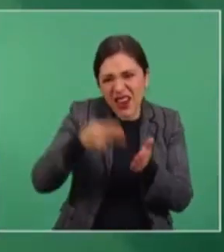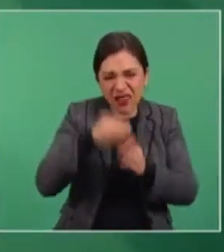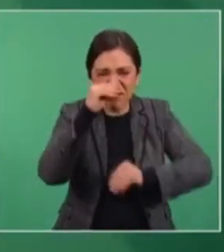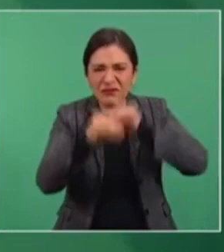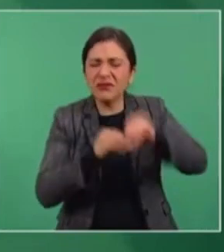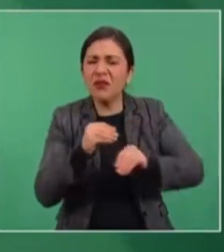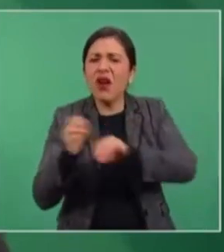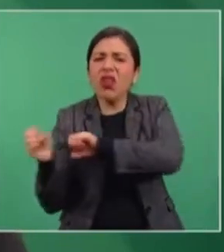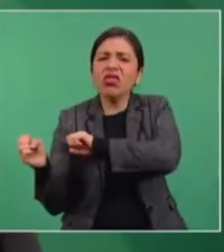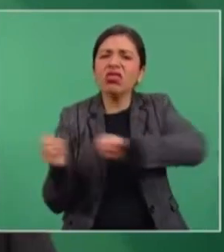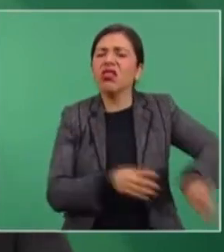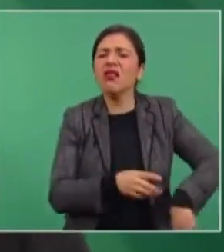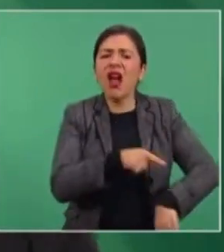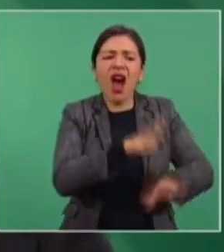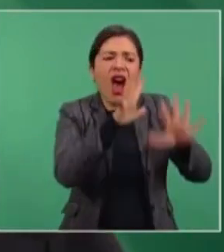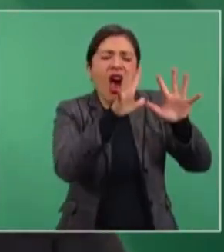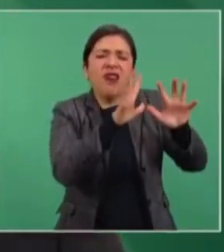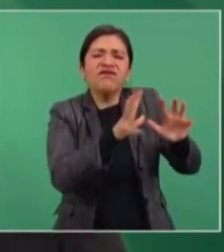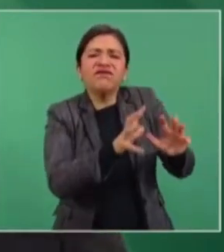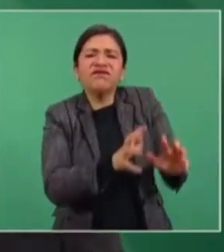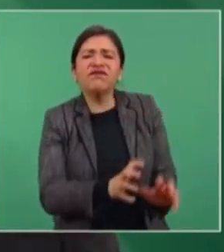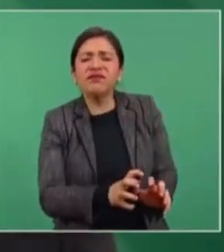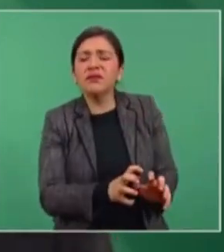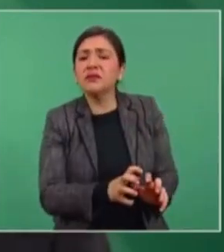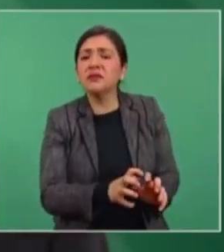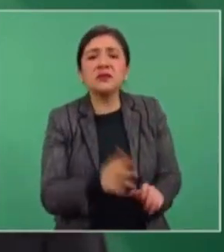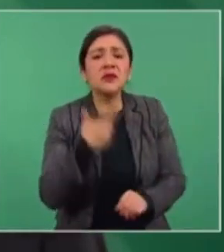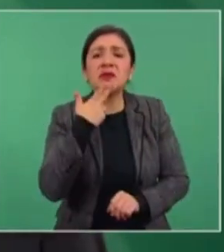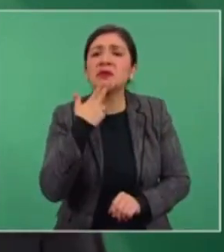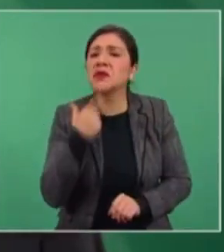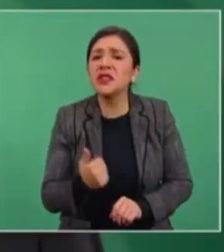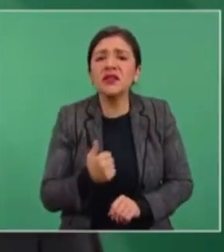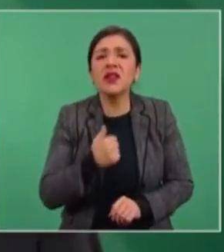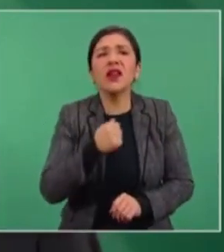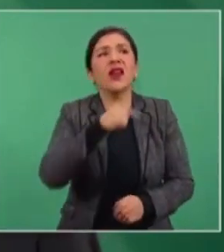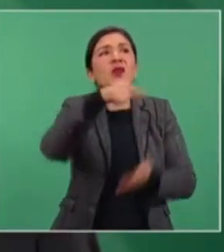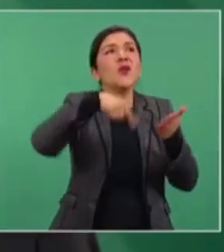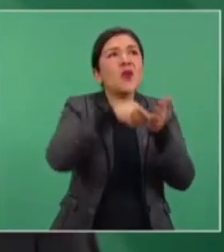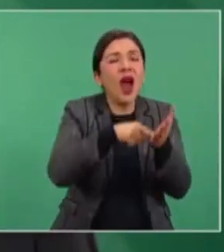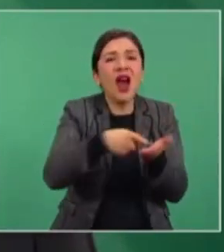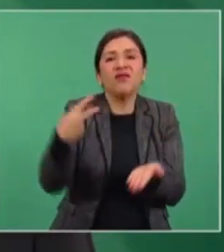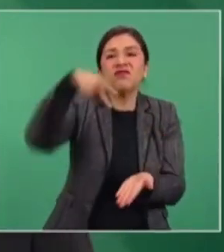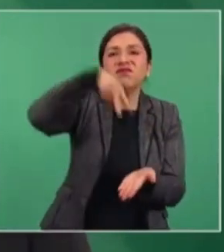en chatarras todas las plantas.